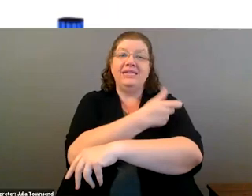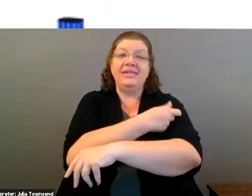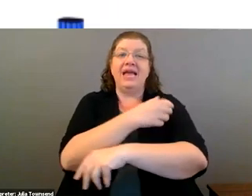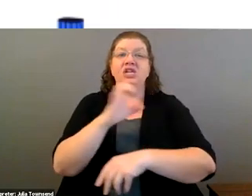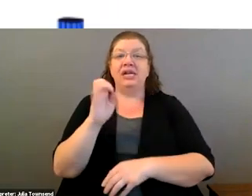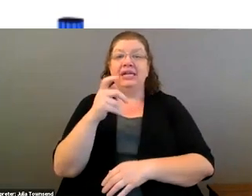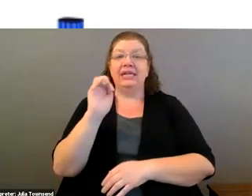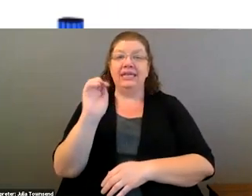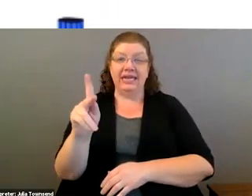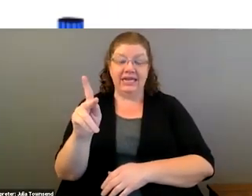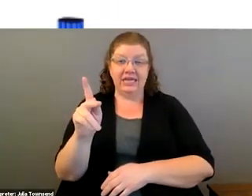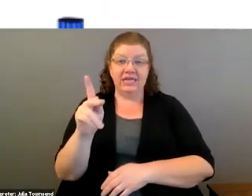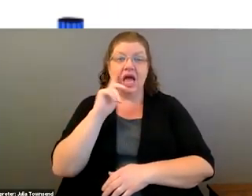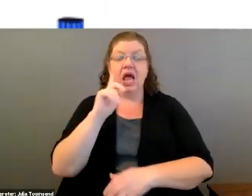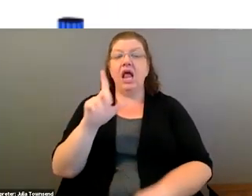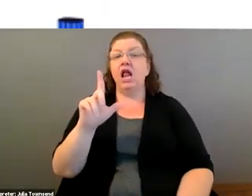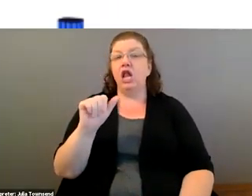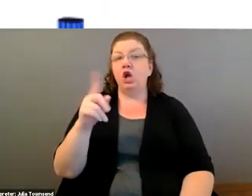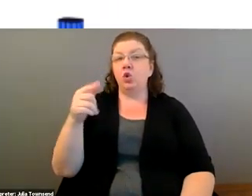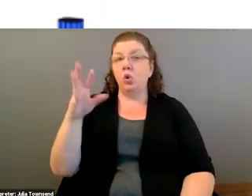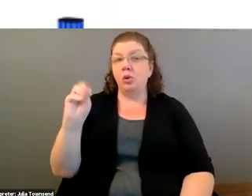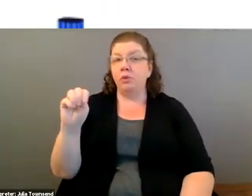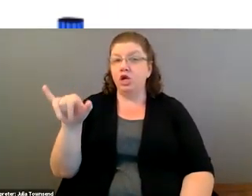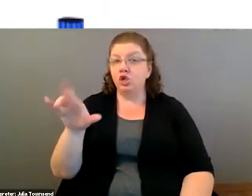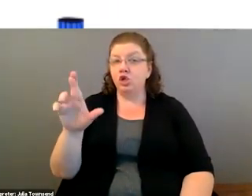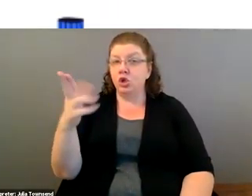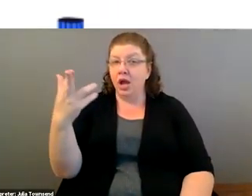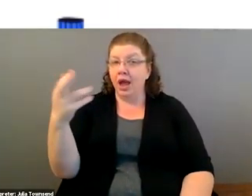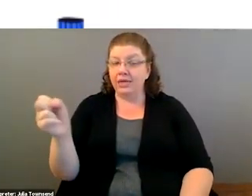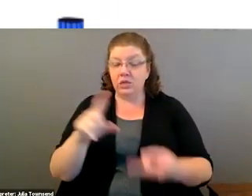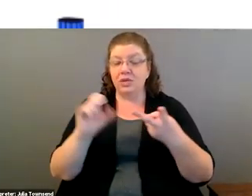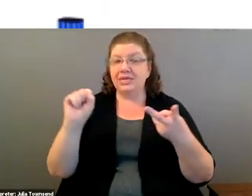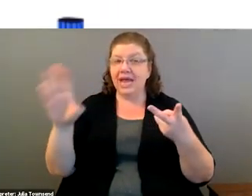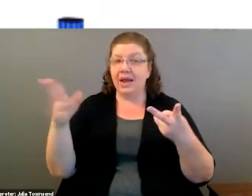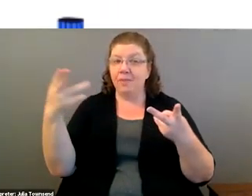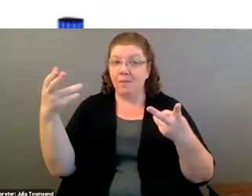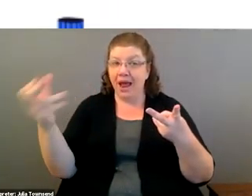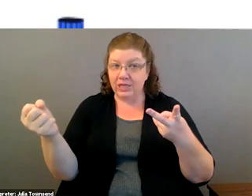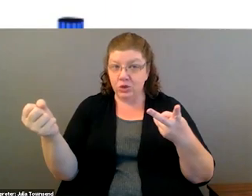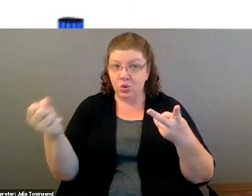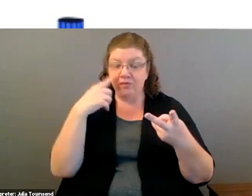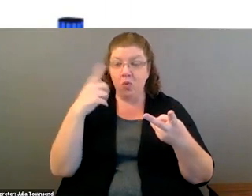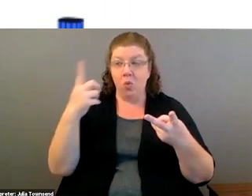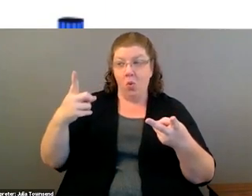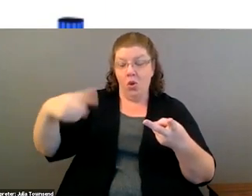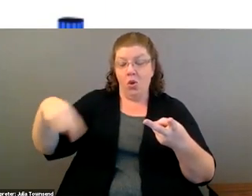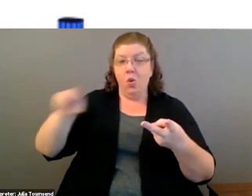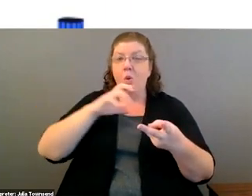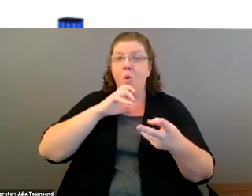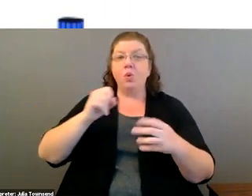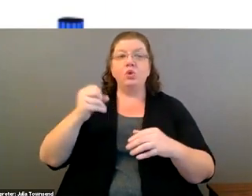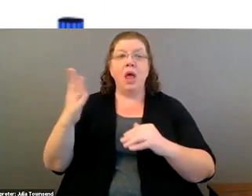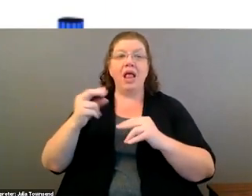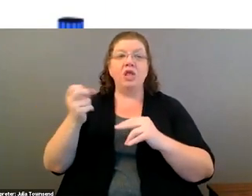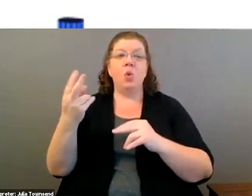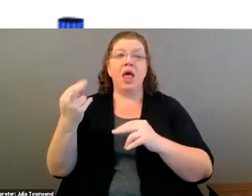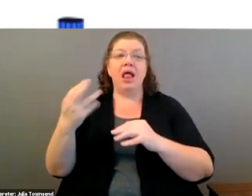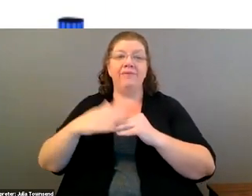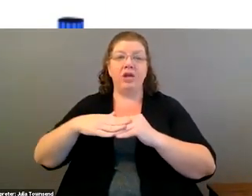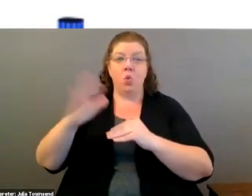proveer clínicas de vacunación en la cumbre y enfrentaba al bar a high school para las personas de